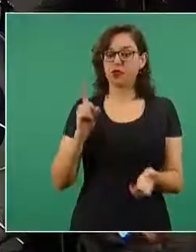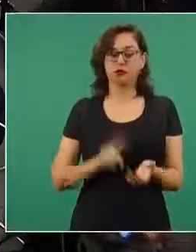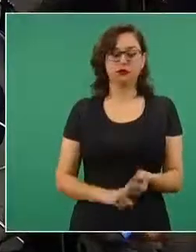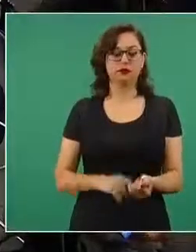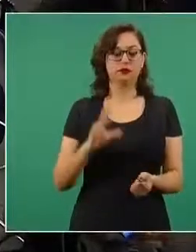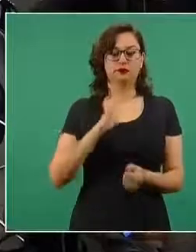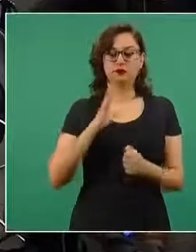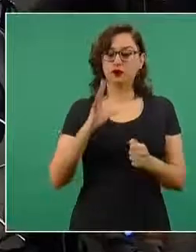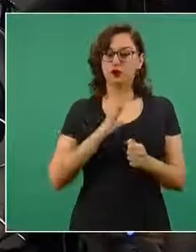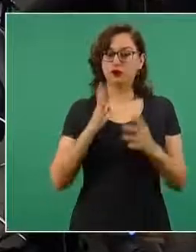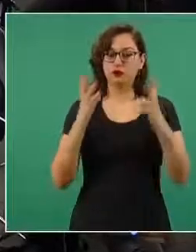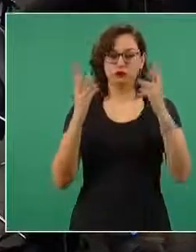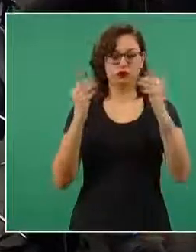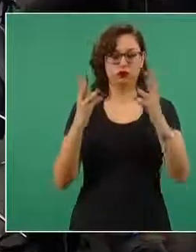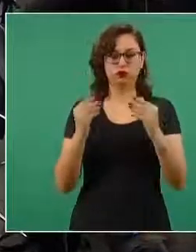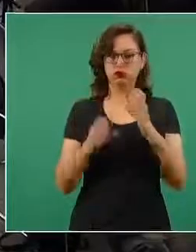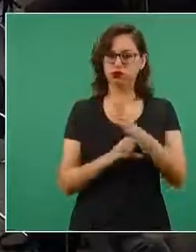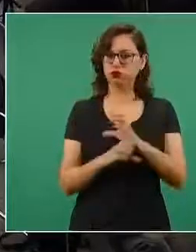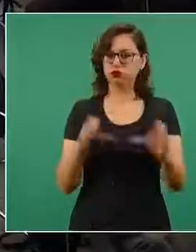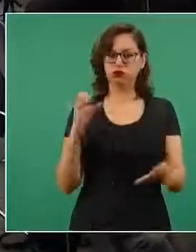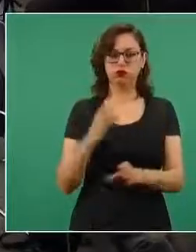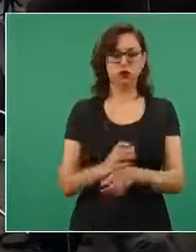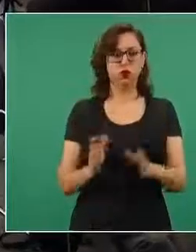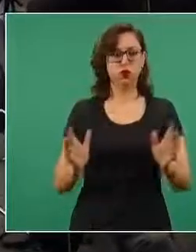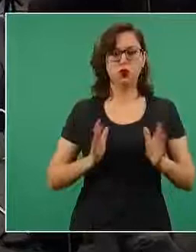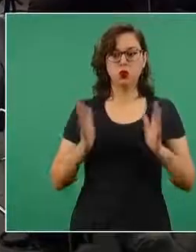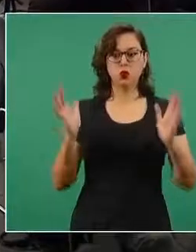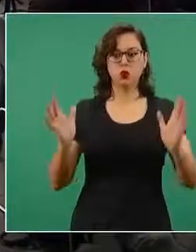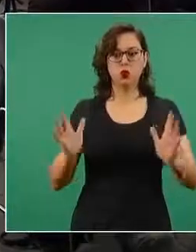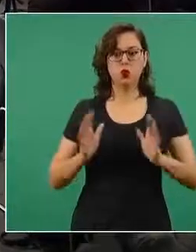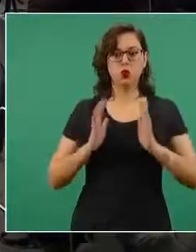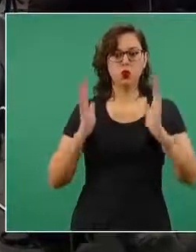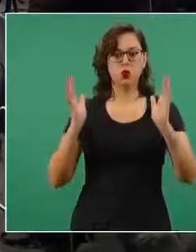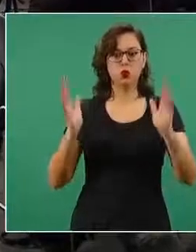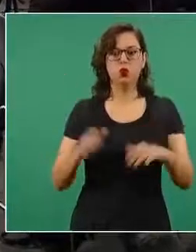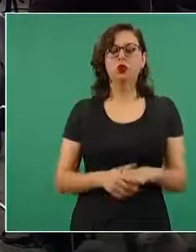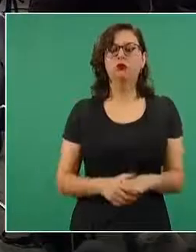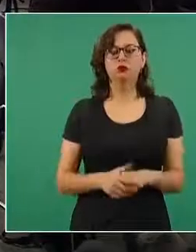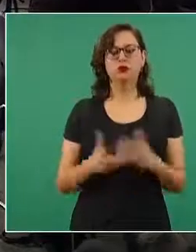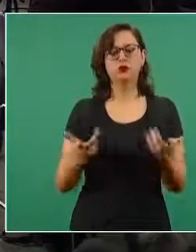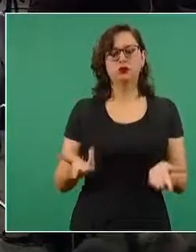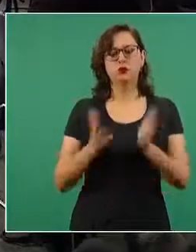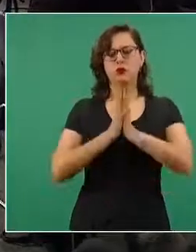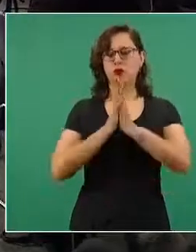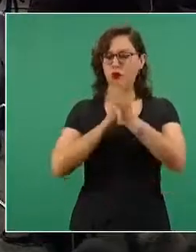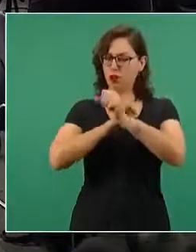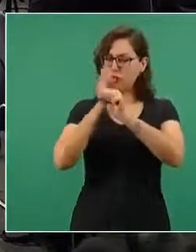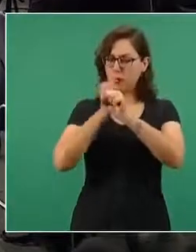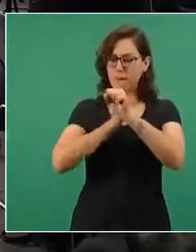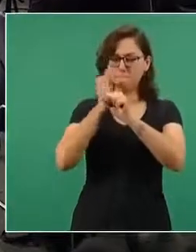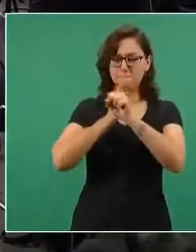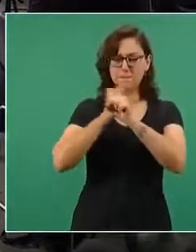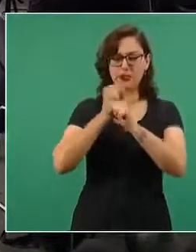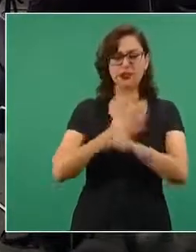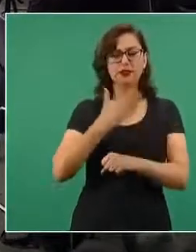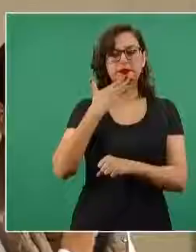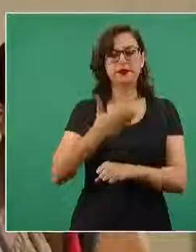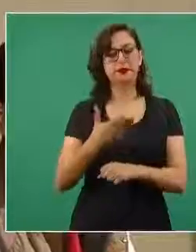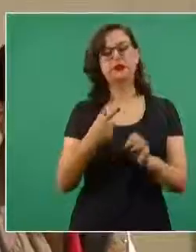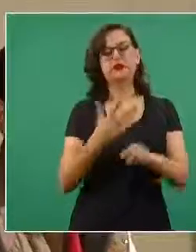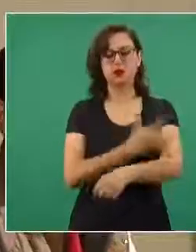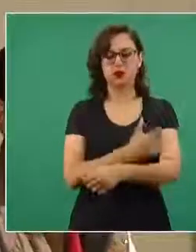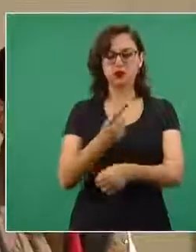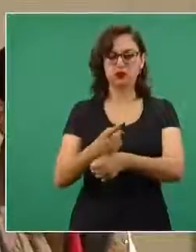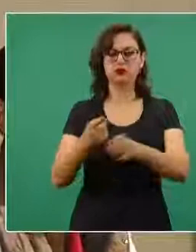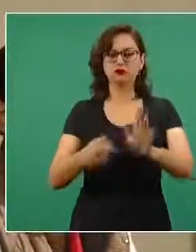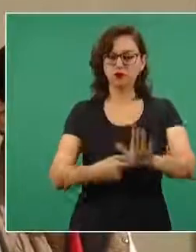Le piden ayuda, ¿verdad? Porque que se revise y dice que lo que salga, que se presente a la luz para que vea cómo